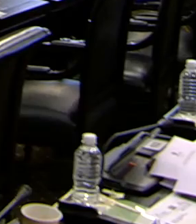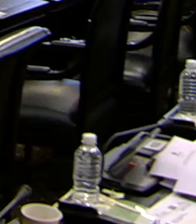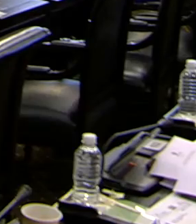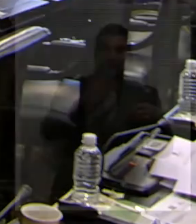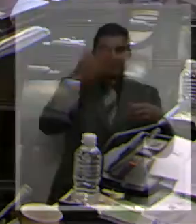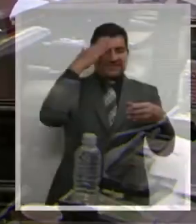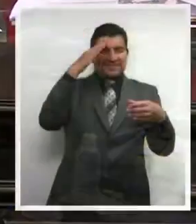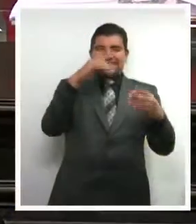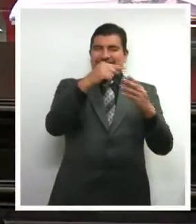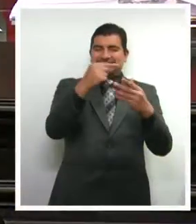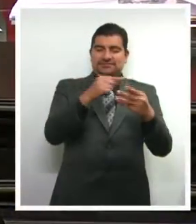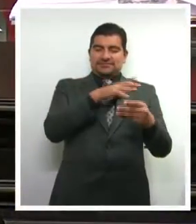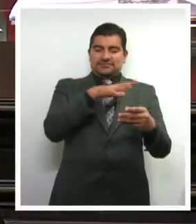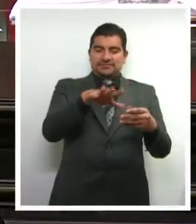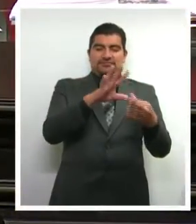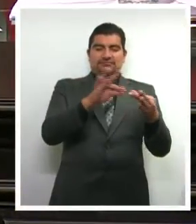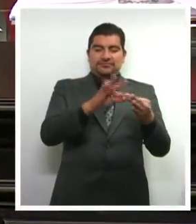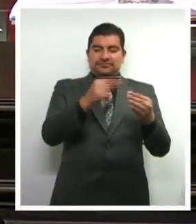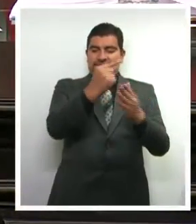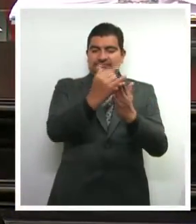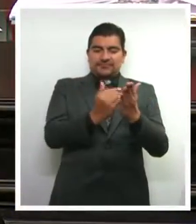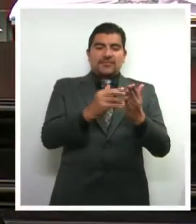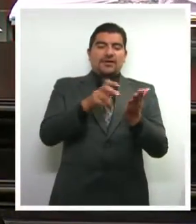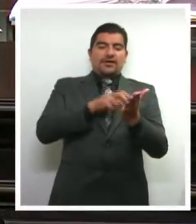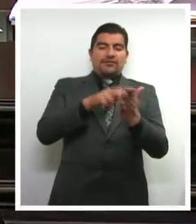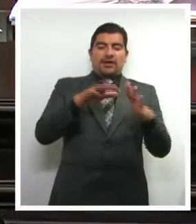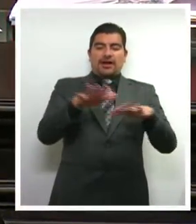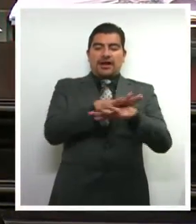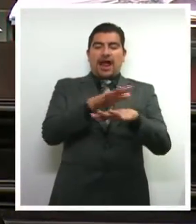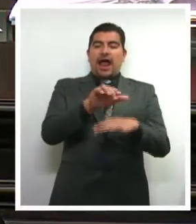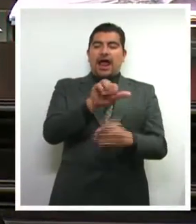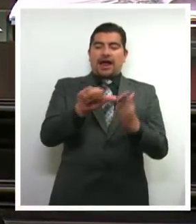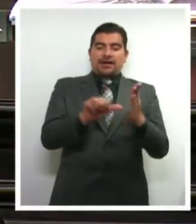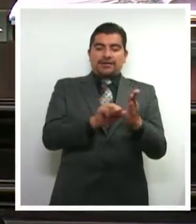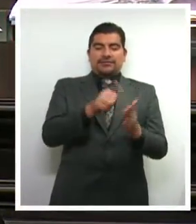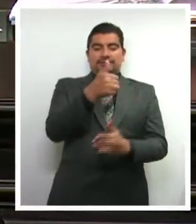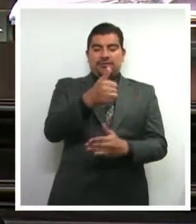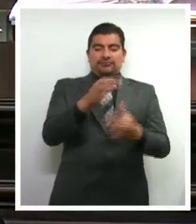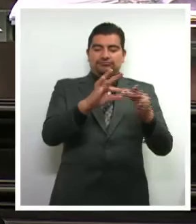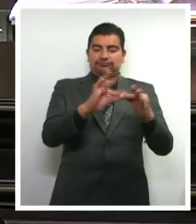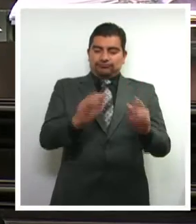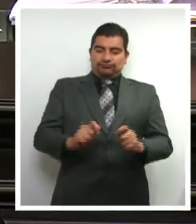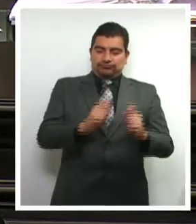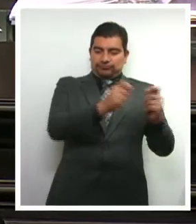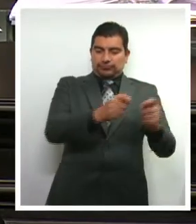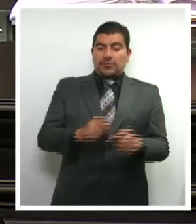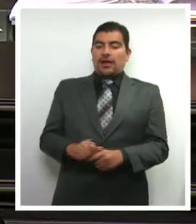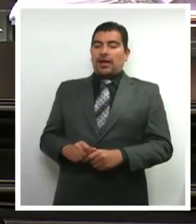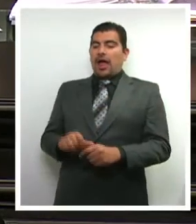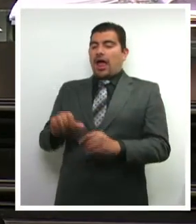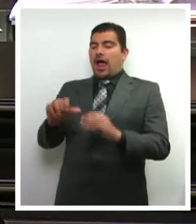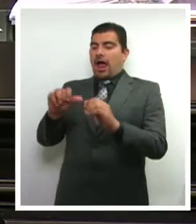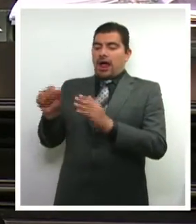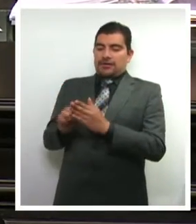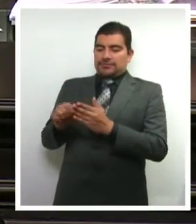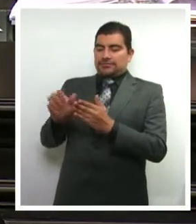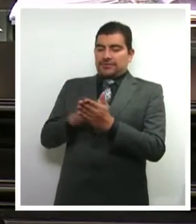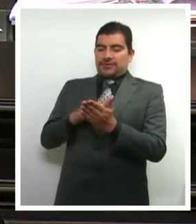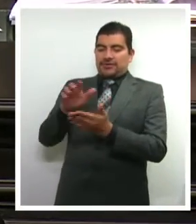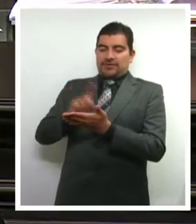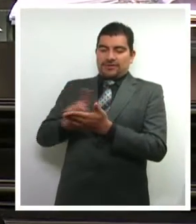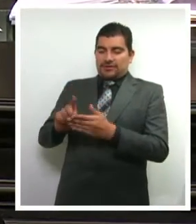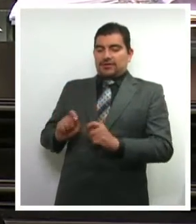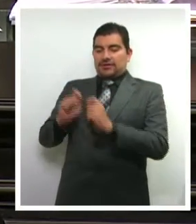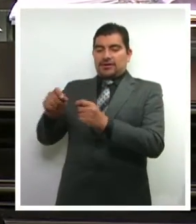Generales lo referente a la reforma del artículo 6, a la Comisión de Carta de Derechos la reforma al artículo